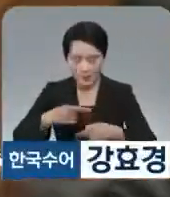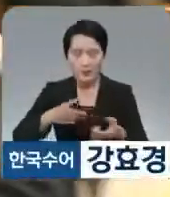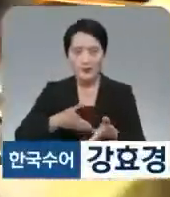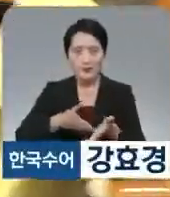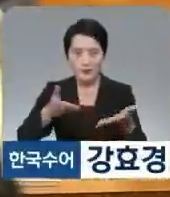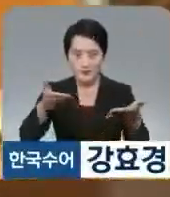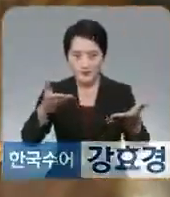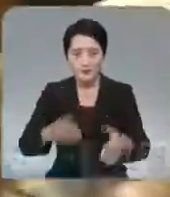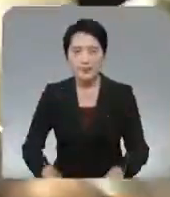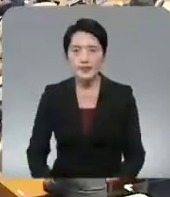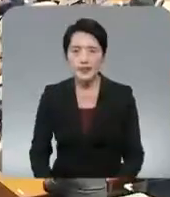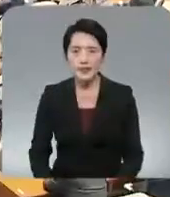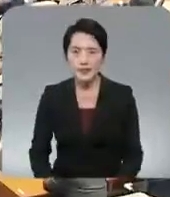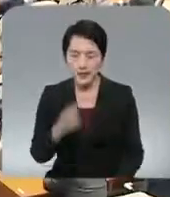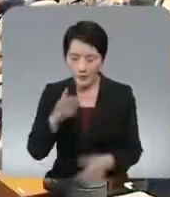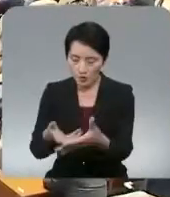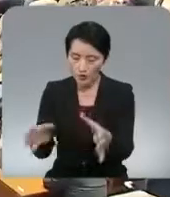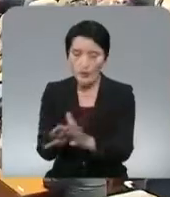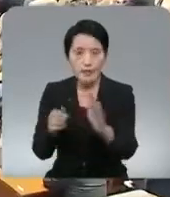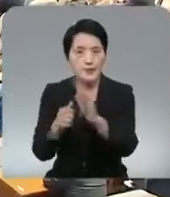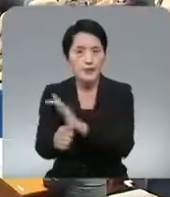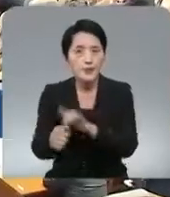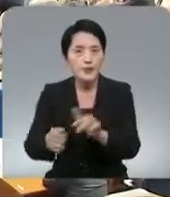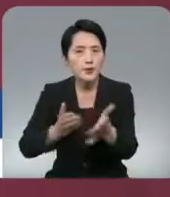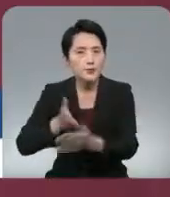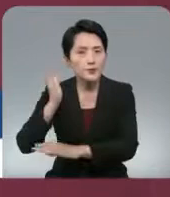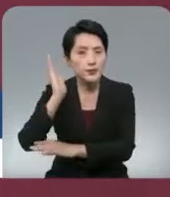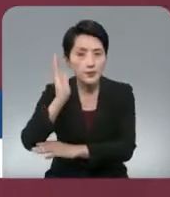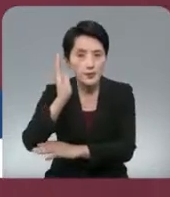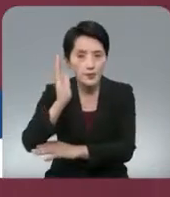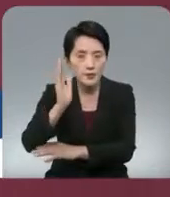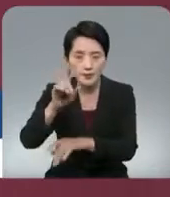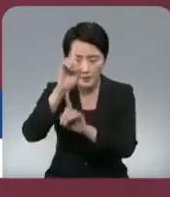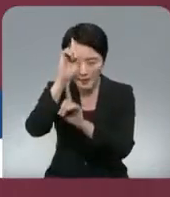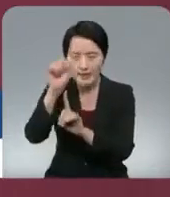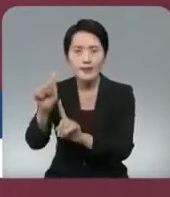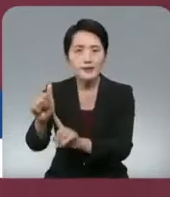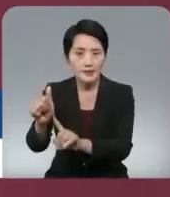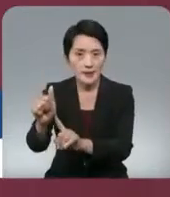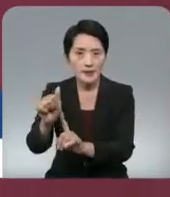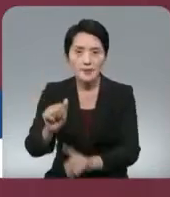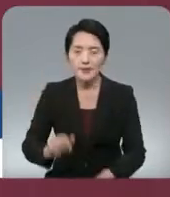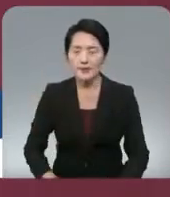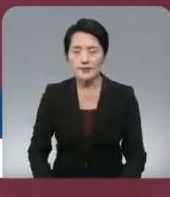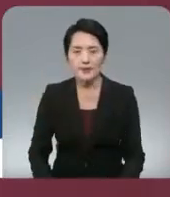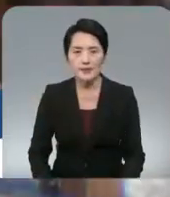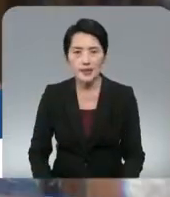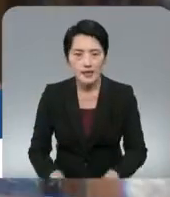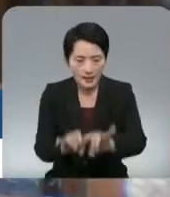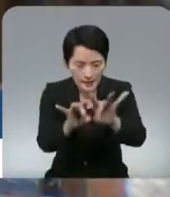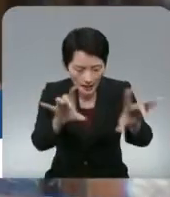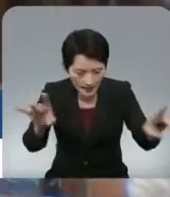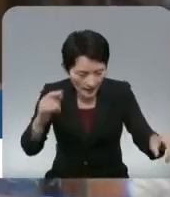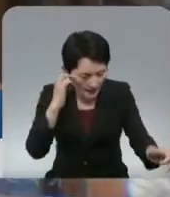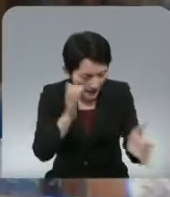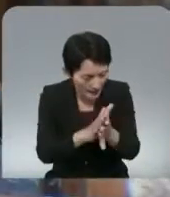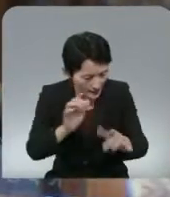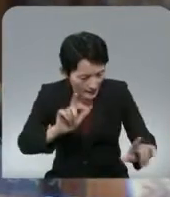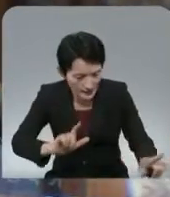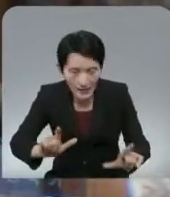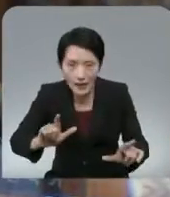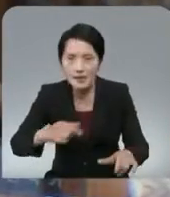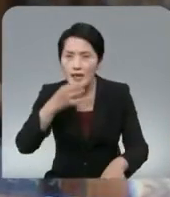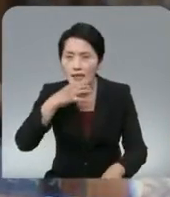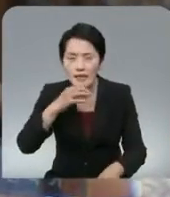presidente del principal opositor David emitió el miércoles 28 su primer discurso como líder del partido en la